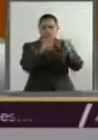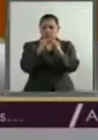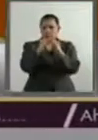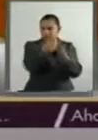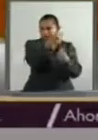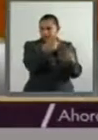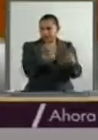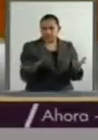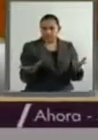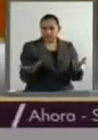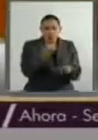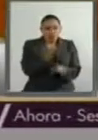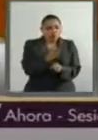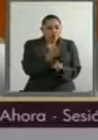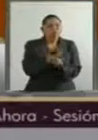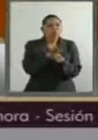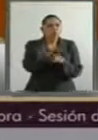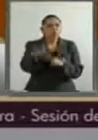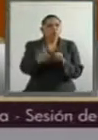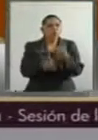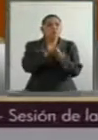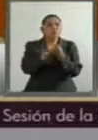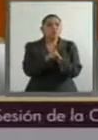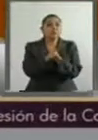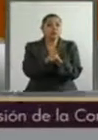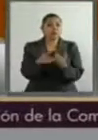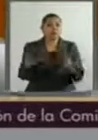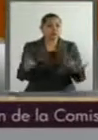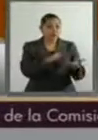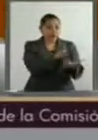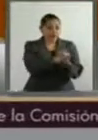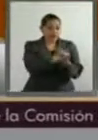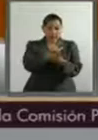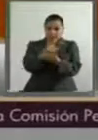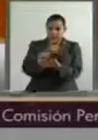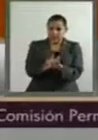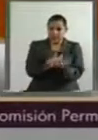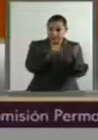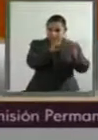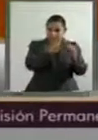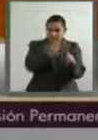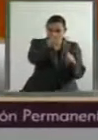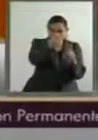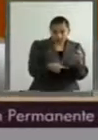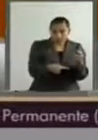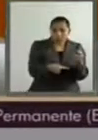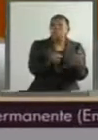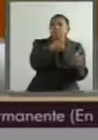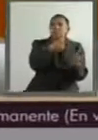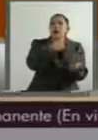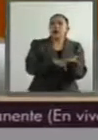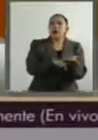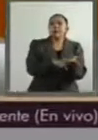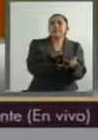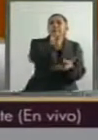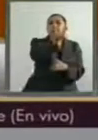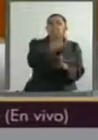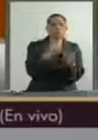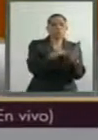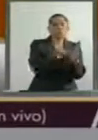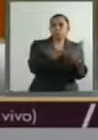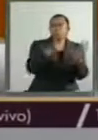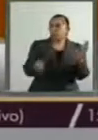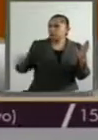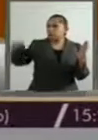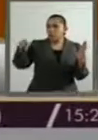nuestras leyes no están permitiendo que algo tan serio como conocer quién espía y quién tiene una